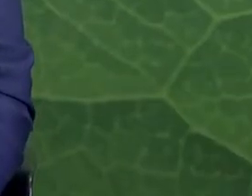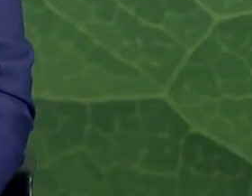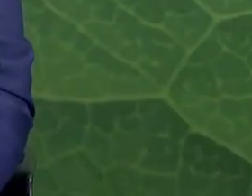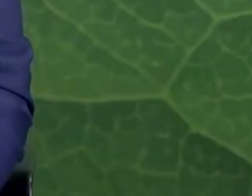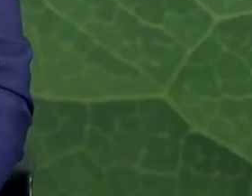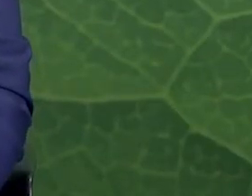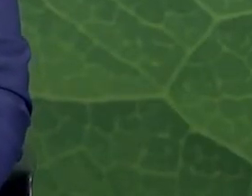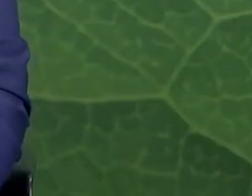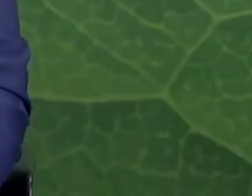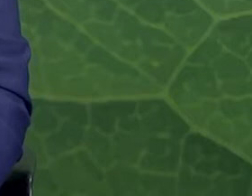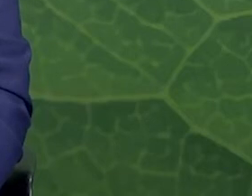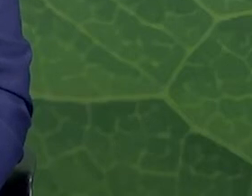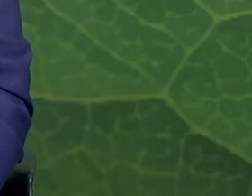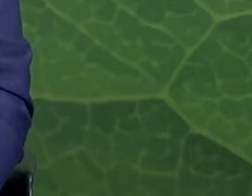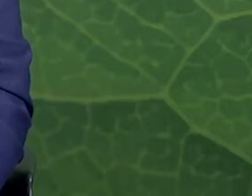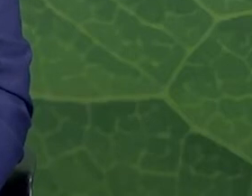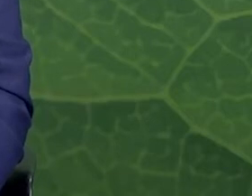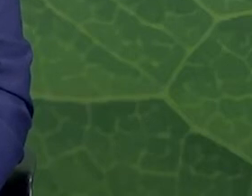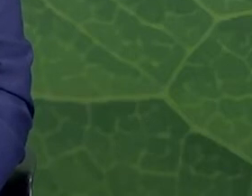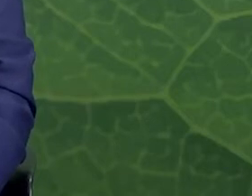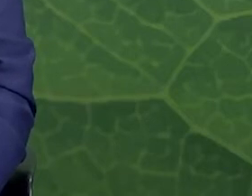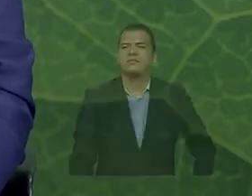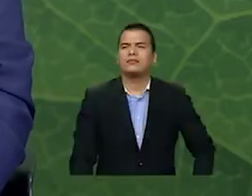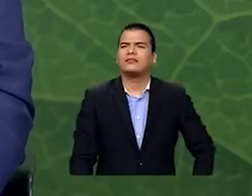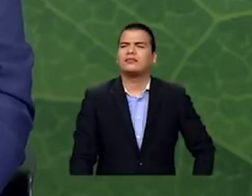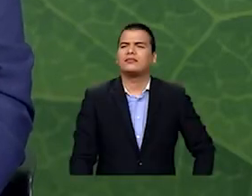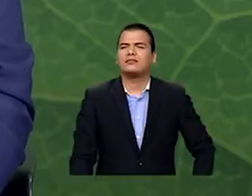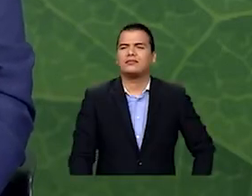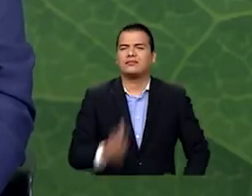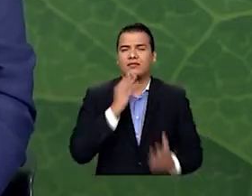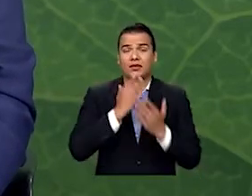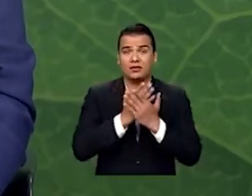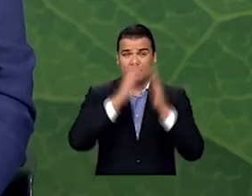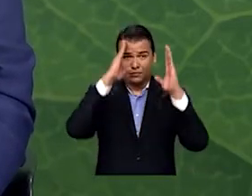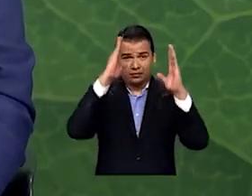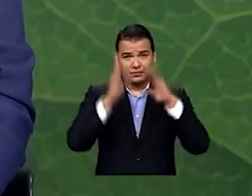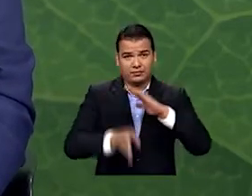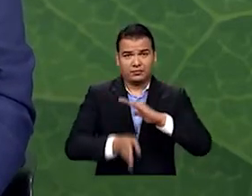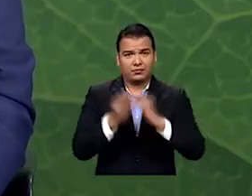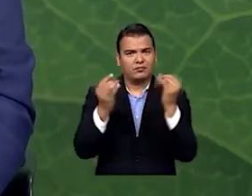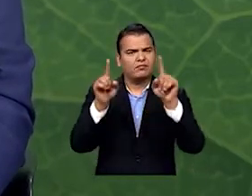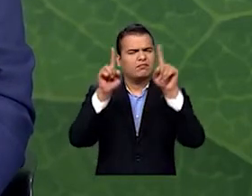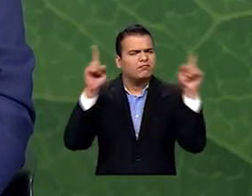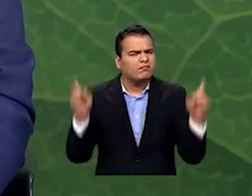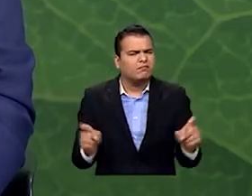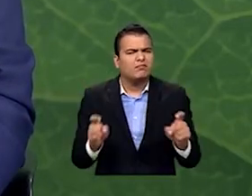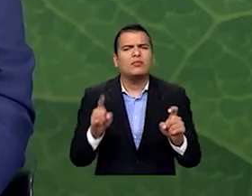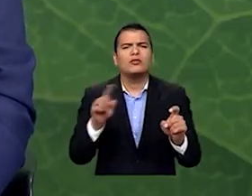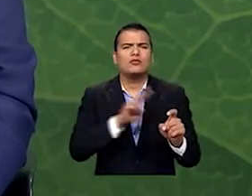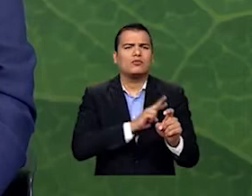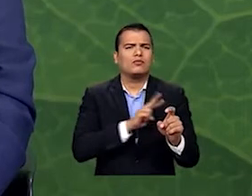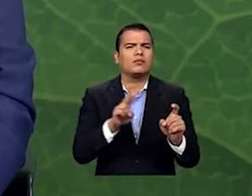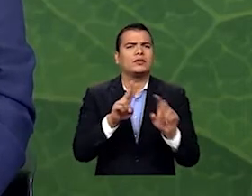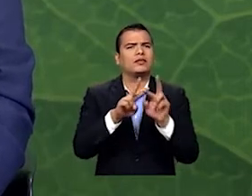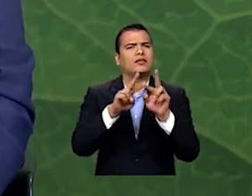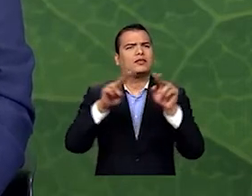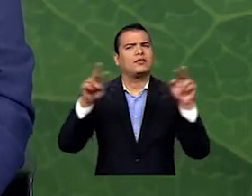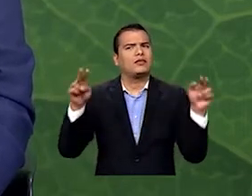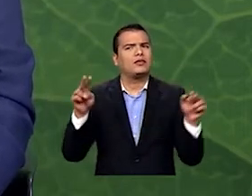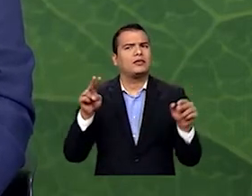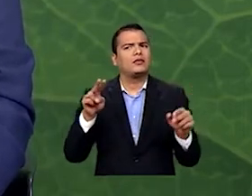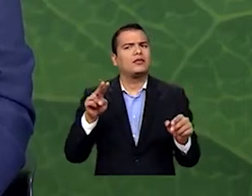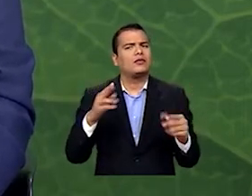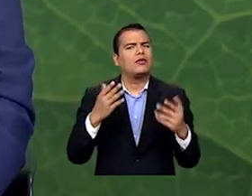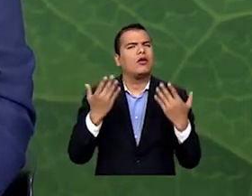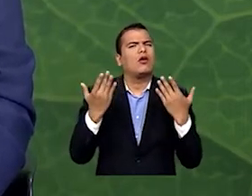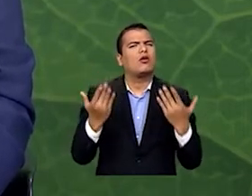Qué bueno que siguen con nosotros. Tal como lo habíamos anunciado, en este segmento hablaremos de la biodiversidad en el Valle del Cauca y las acciones para